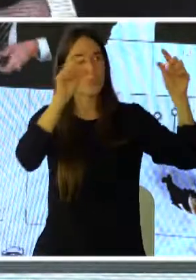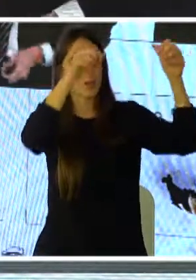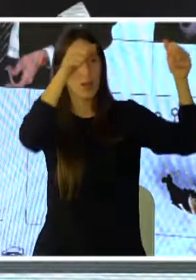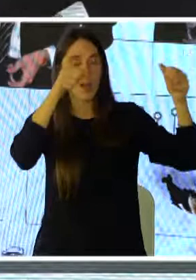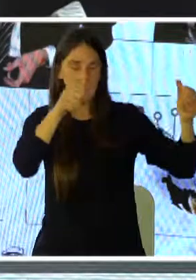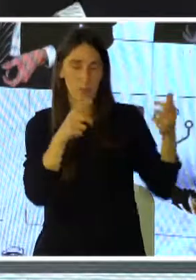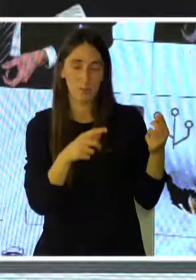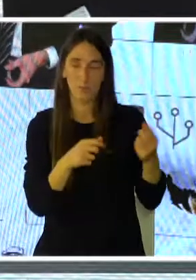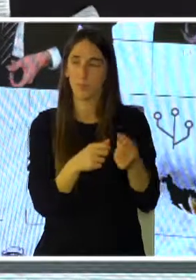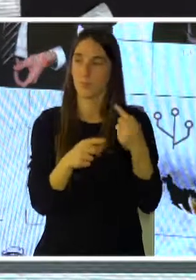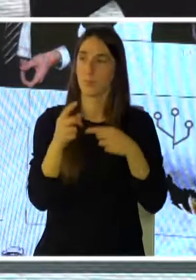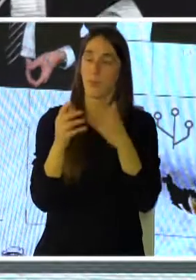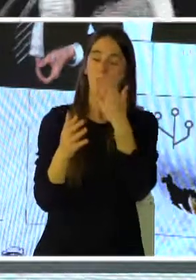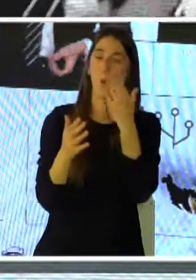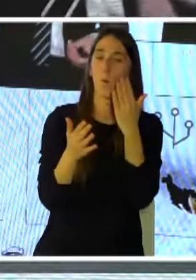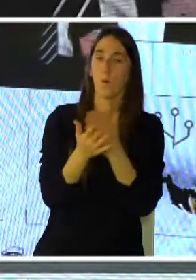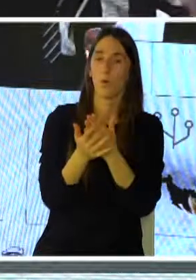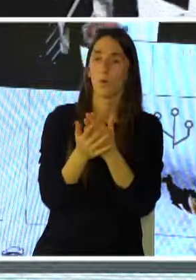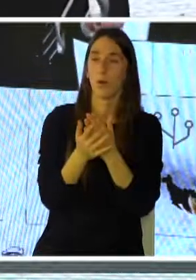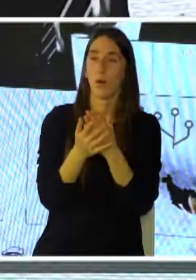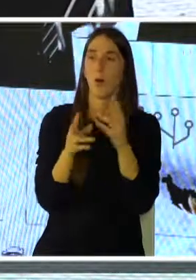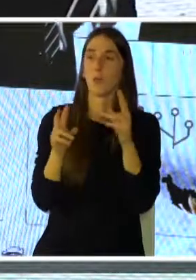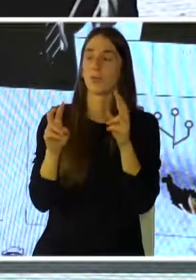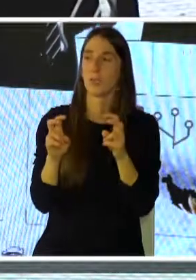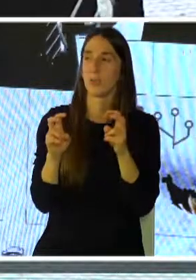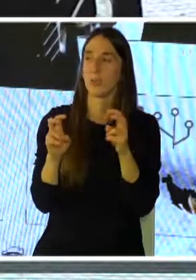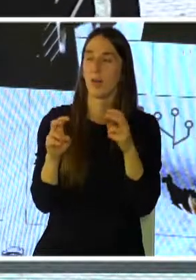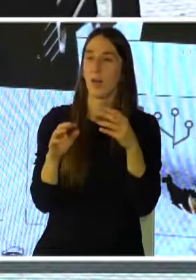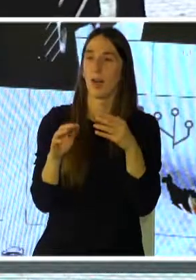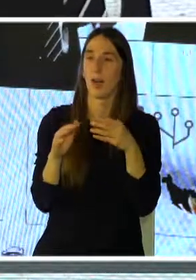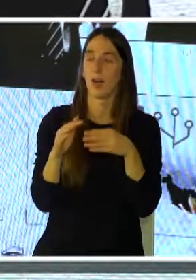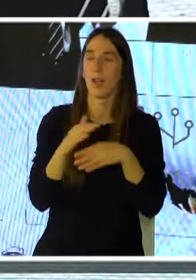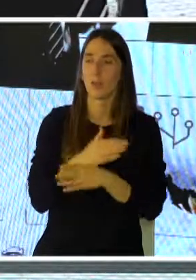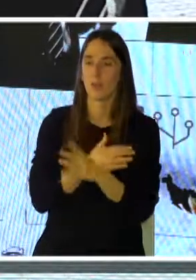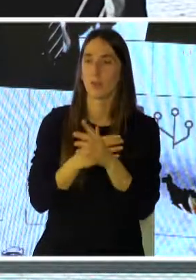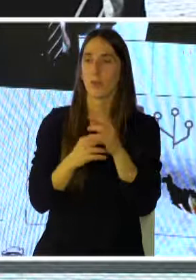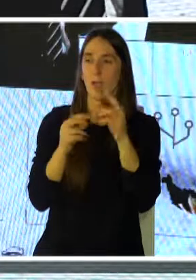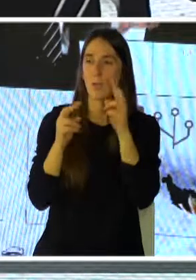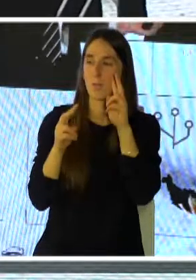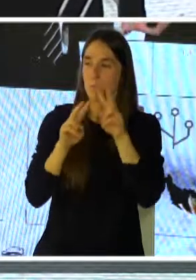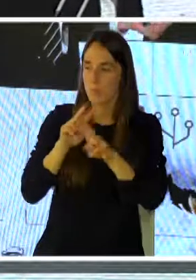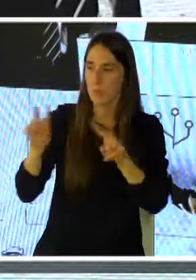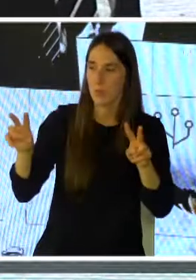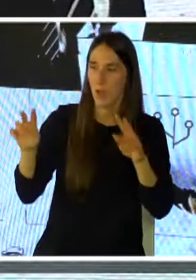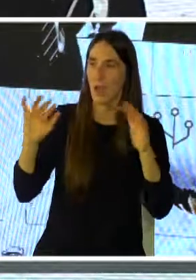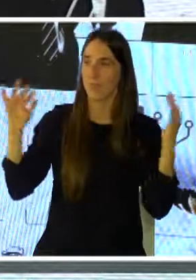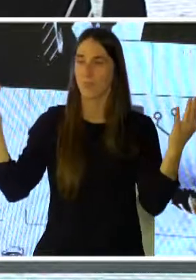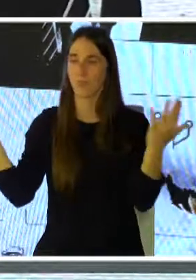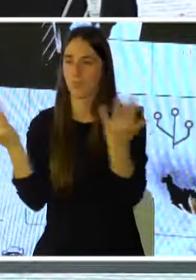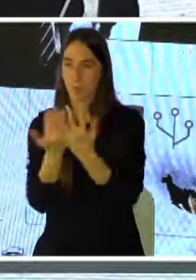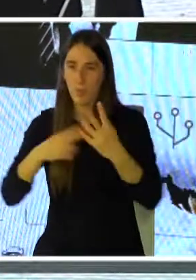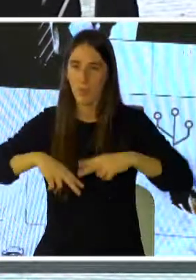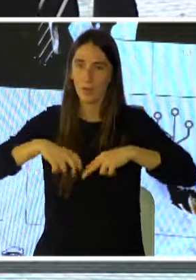identificar. Y por último, el tema de introducir mucho más lo que es la mirada geoespacial en el análisis de los